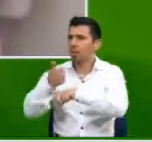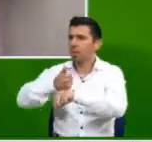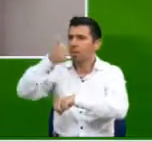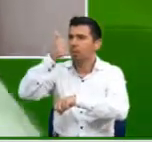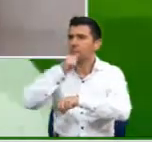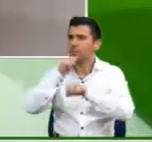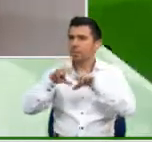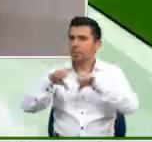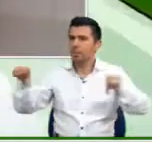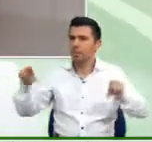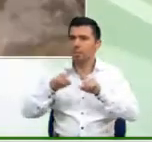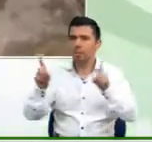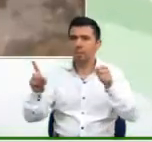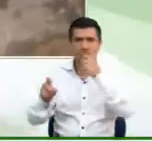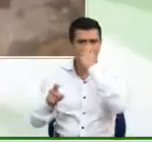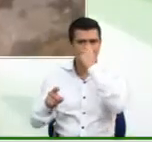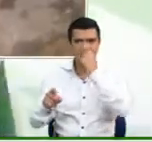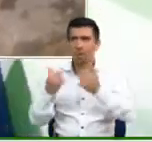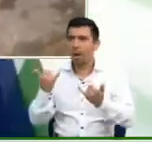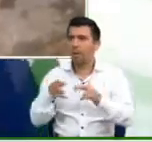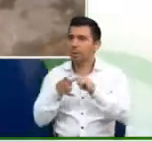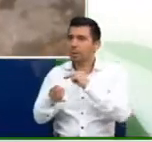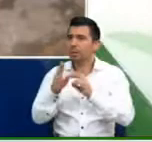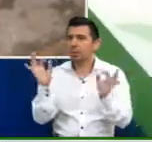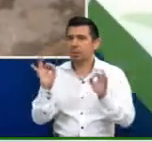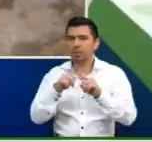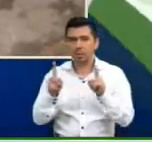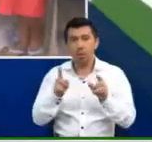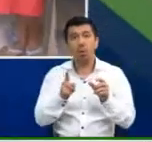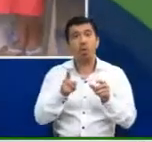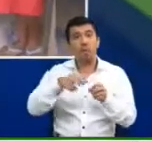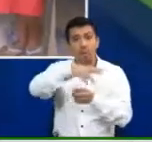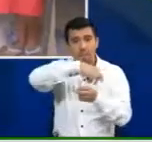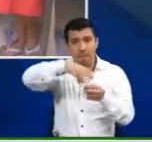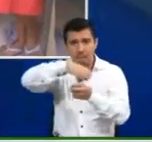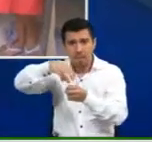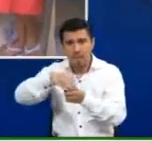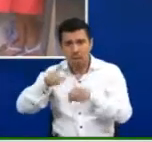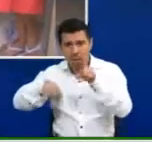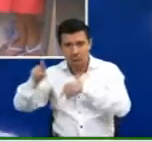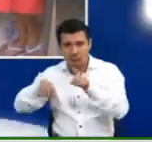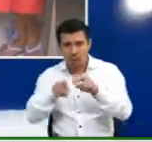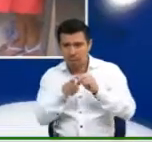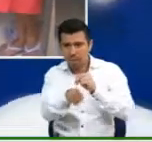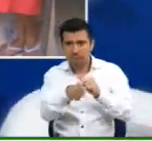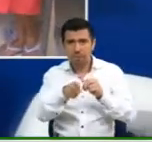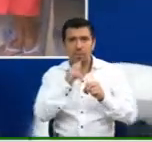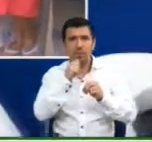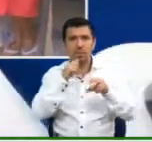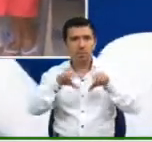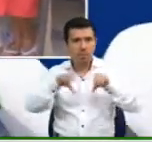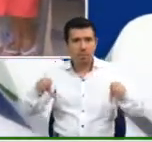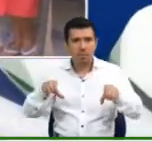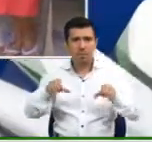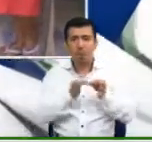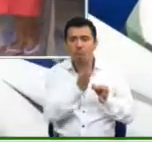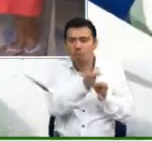cortes en alguna ciudad en algunos barrios de bucaramanga sus más fuertes se van a presentar también en otros municipios